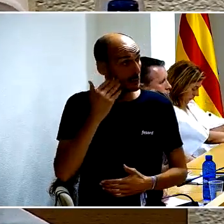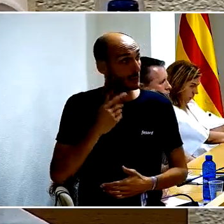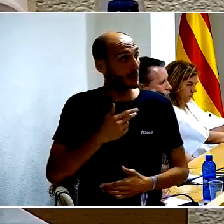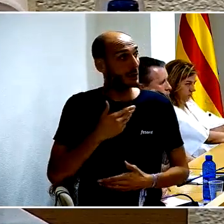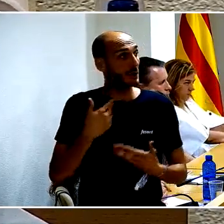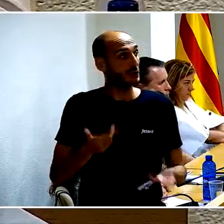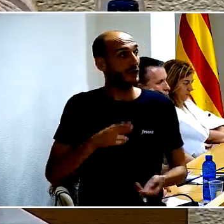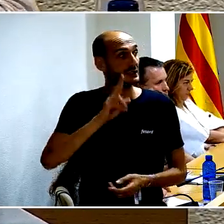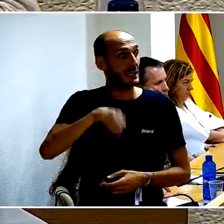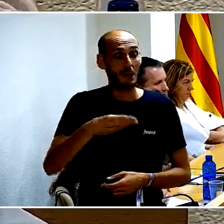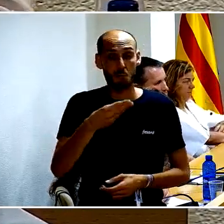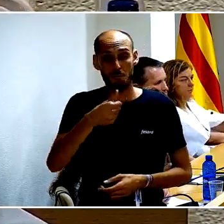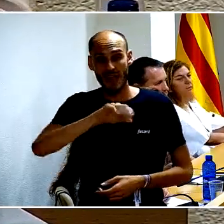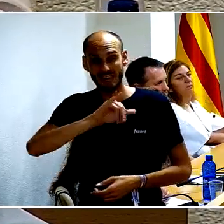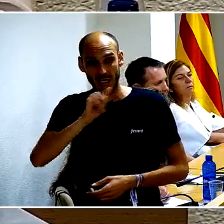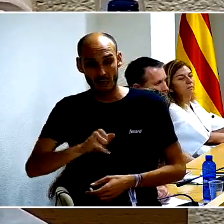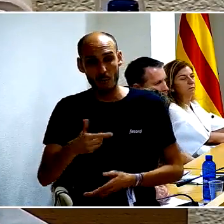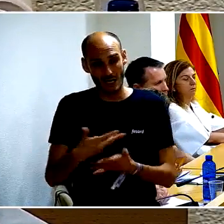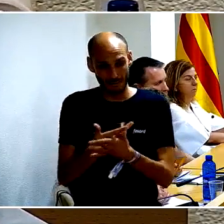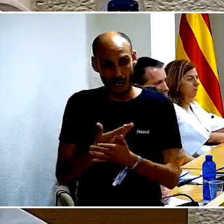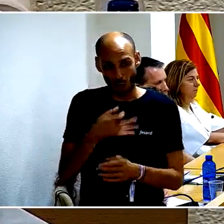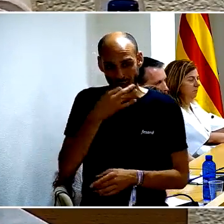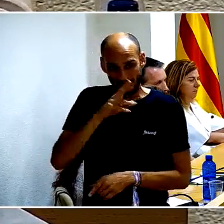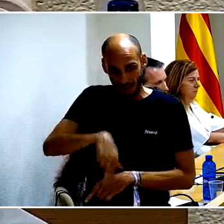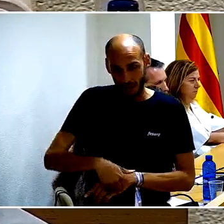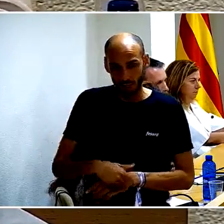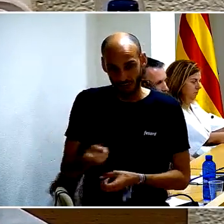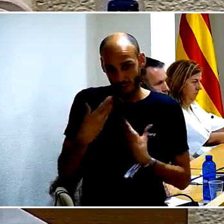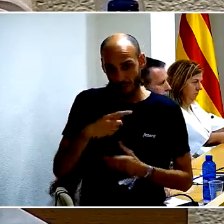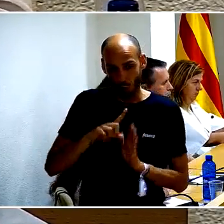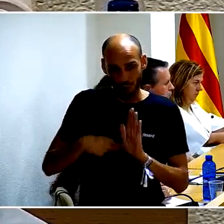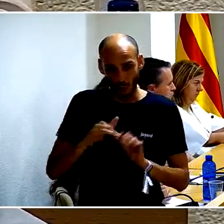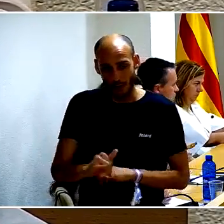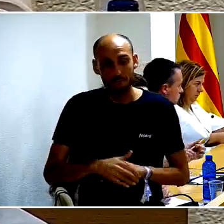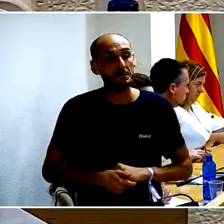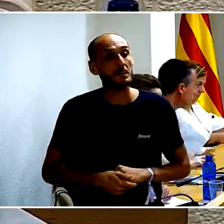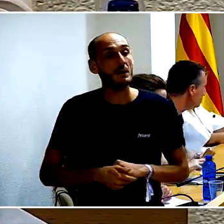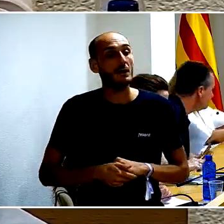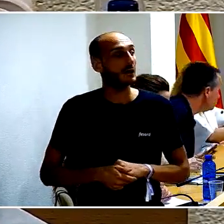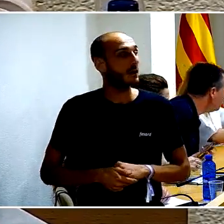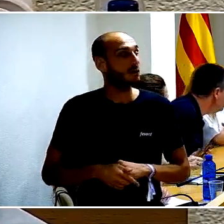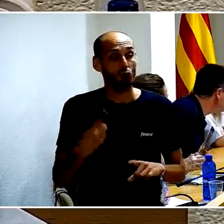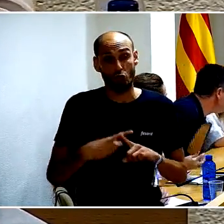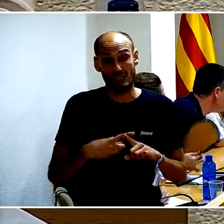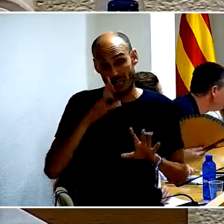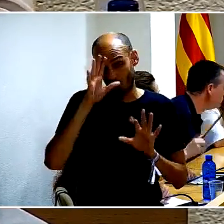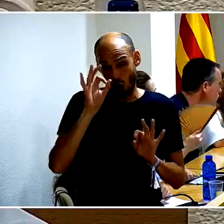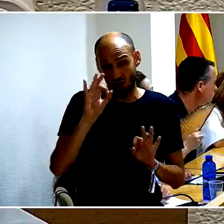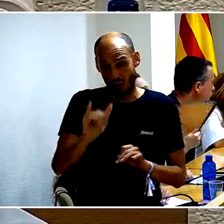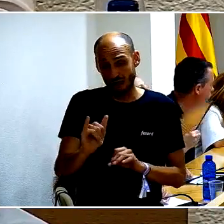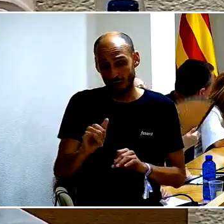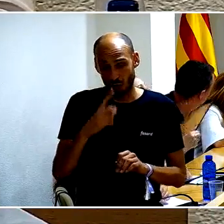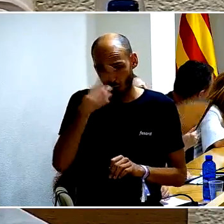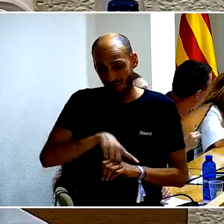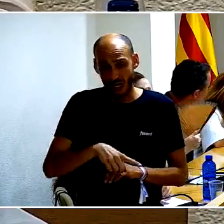que me lo explicó esta tarde, con lo cual ya tenía la información yo. La cosa la veo de sentido común, la conocía, por lo tanto, lo que es de